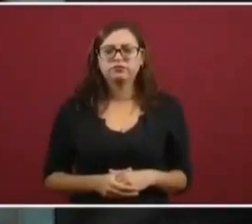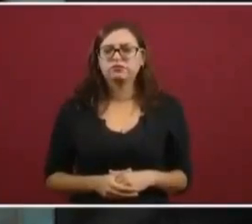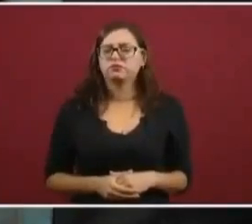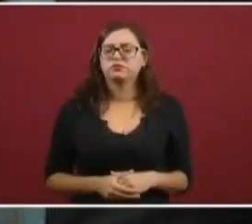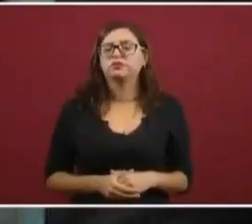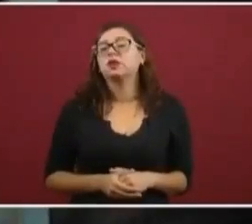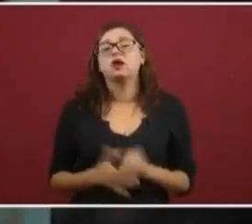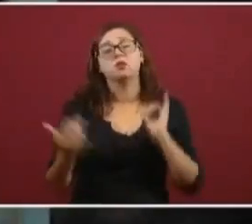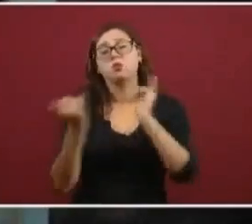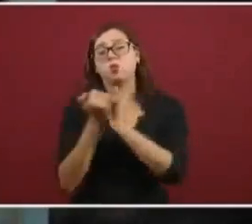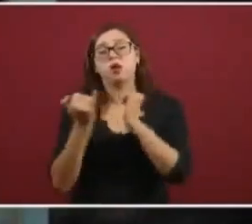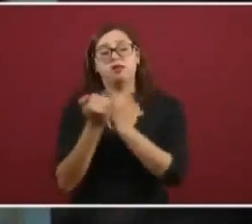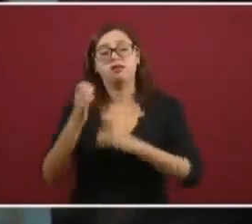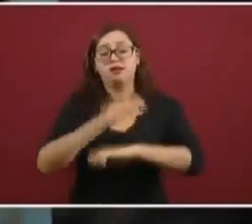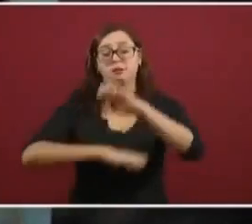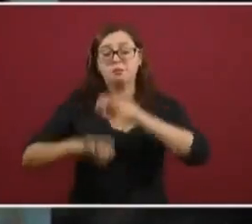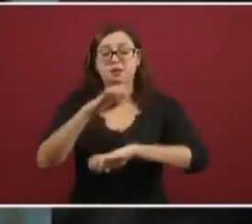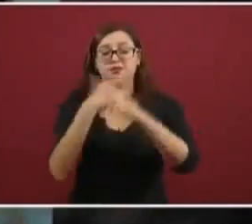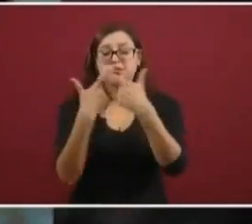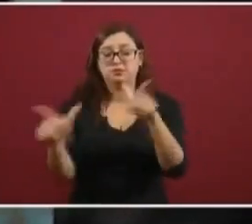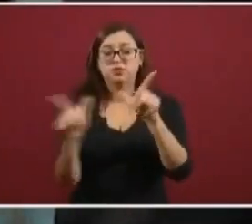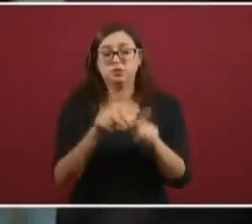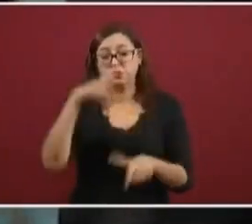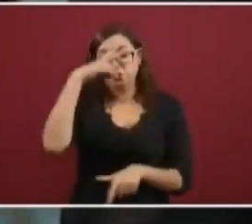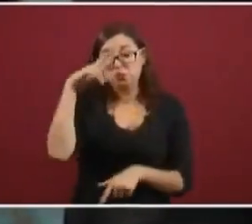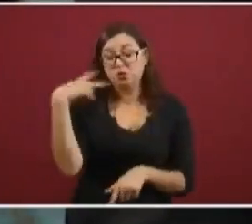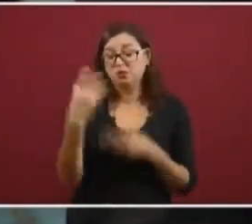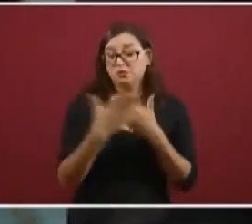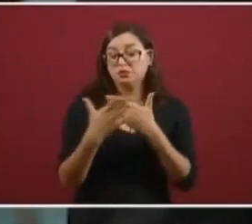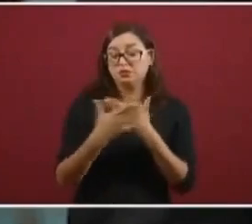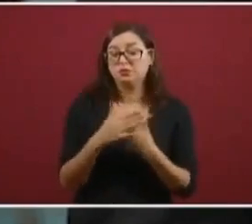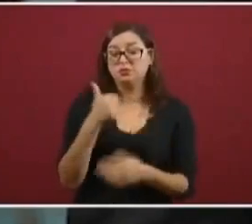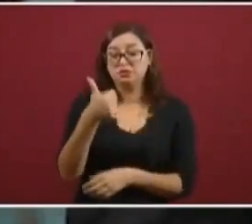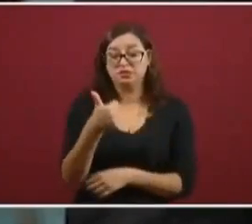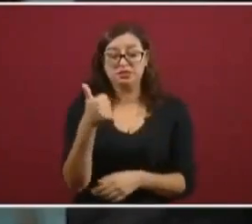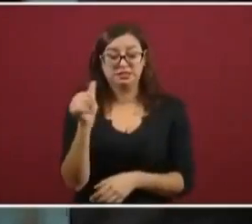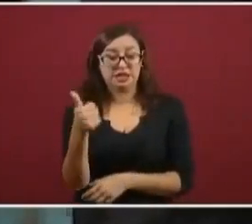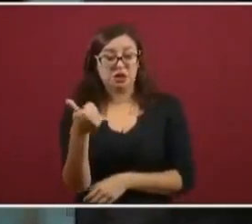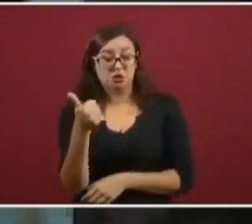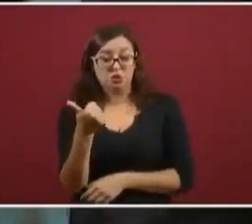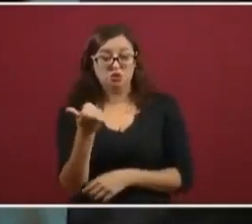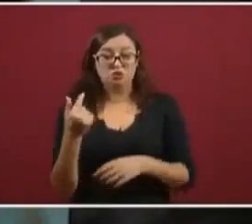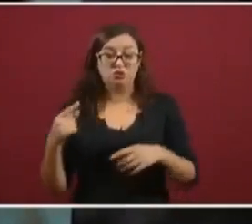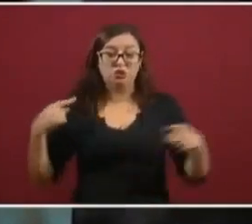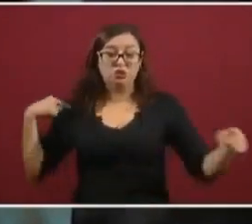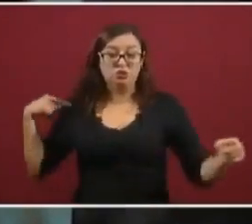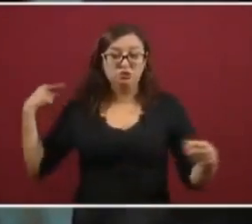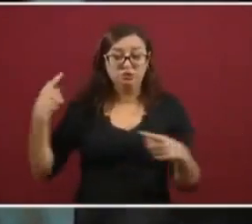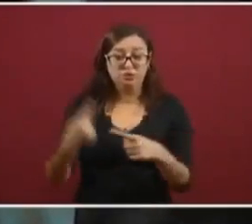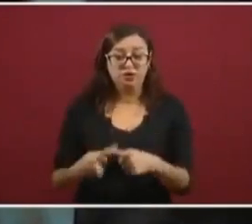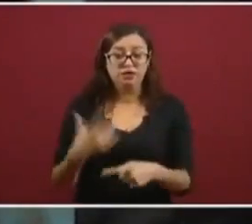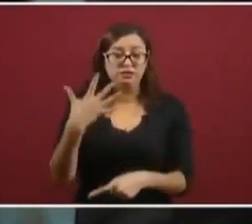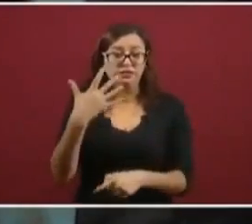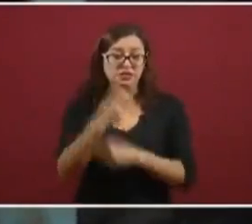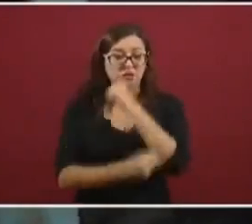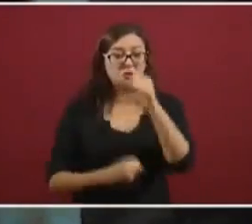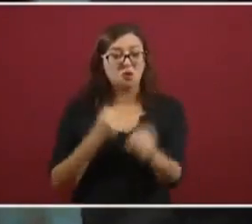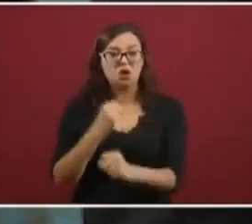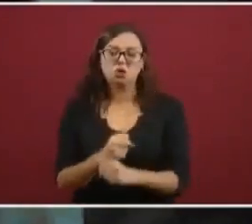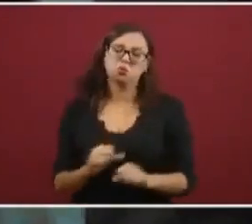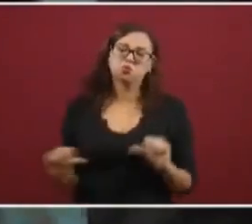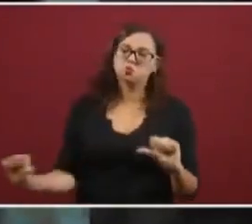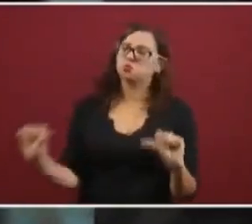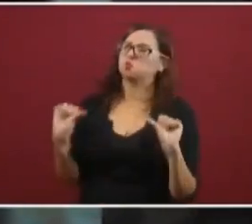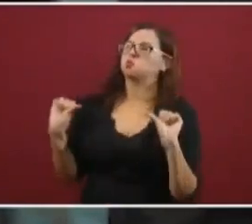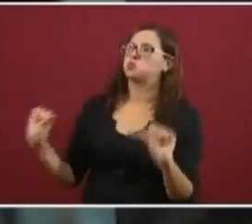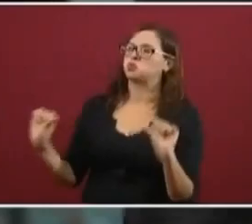grupo México el próximo 6 de agosto se van a cumplir 5 años de impunidad